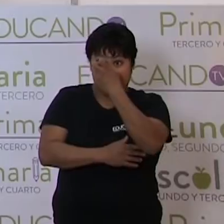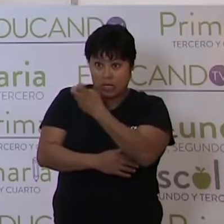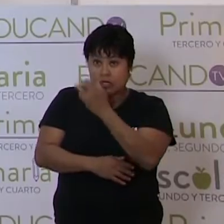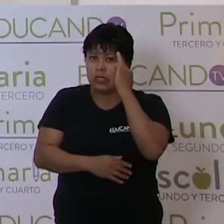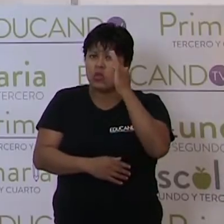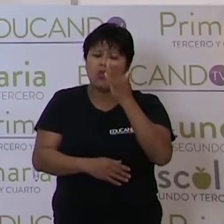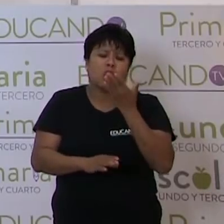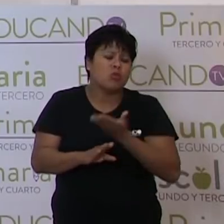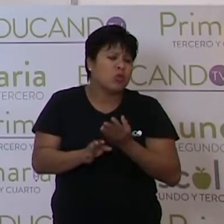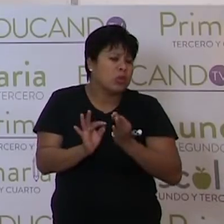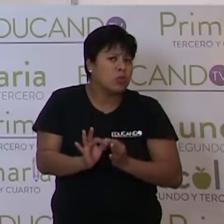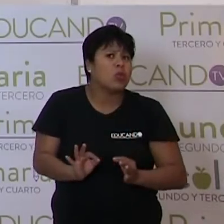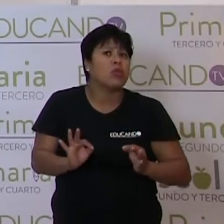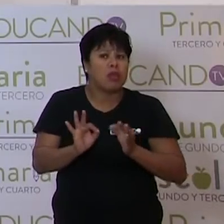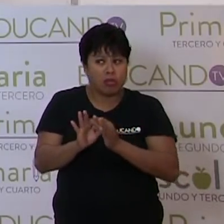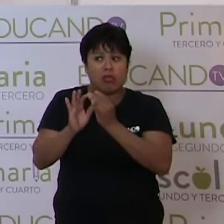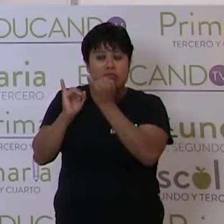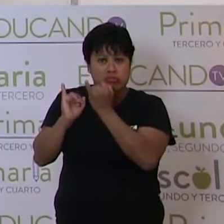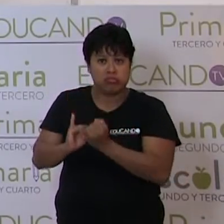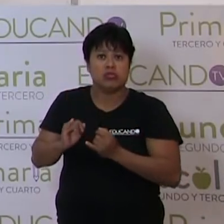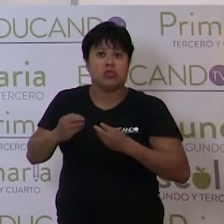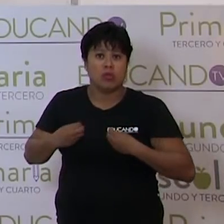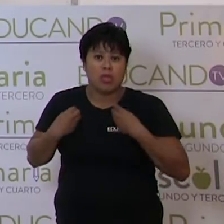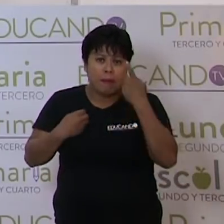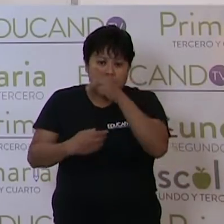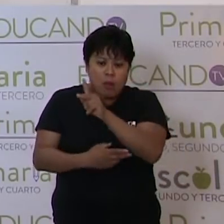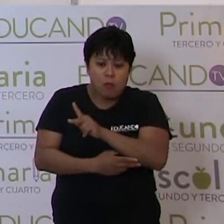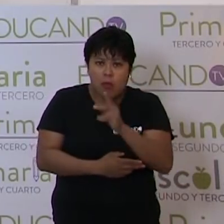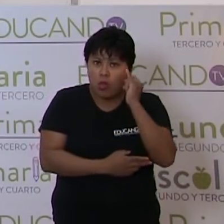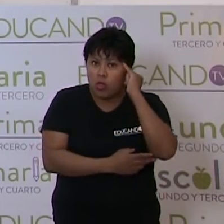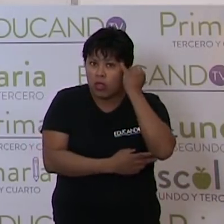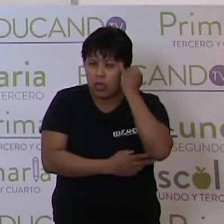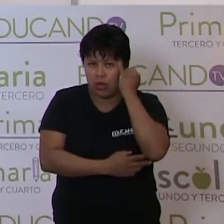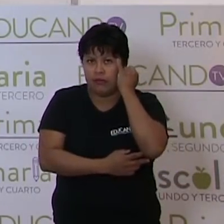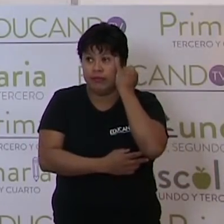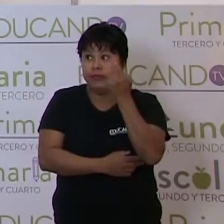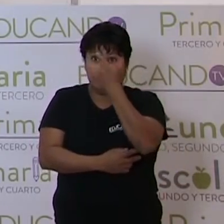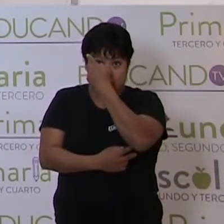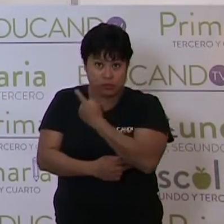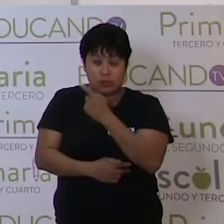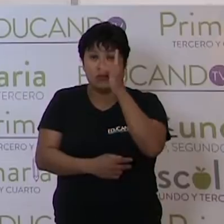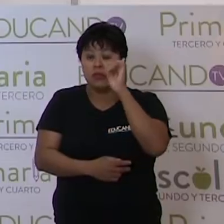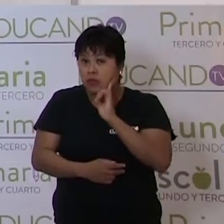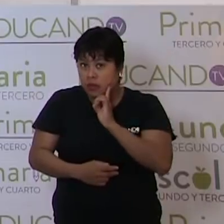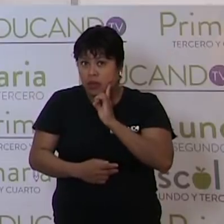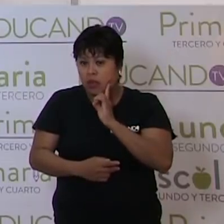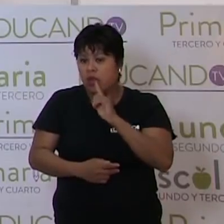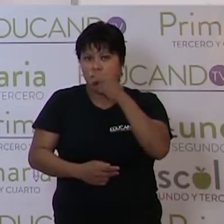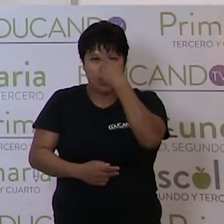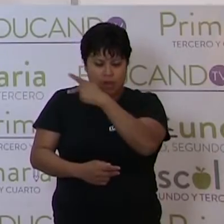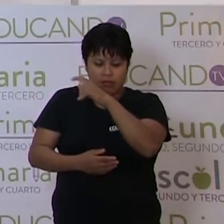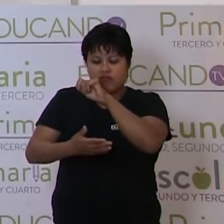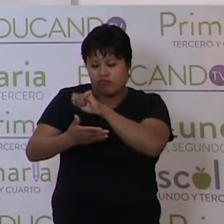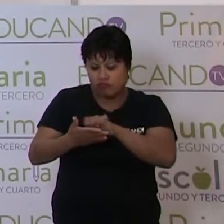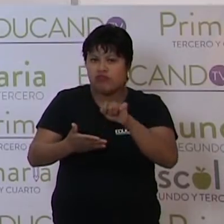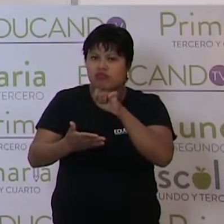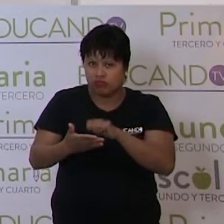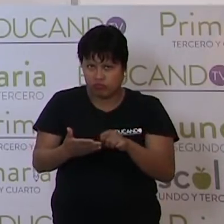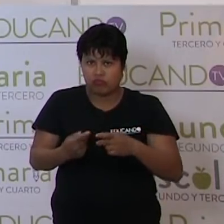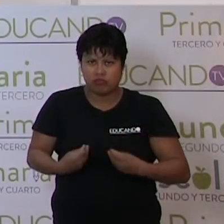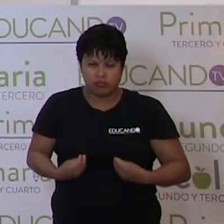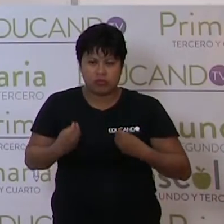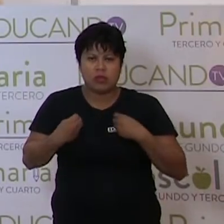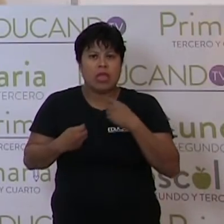importante, ha sido muy importante para los pueblos indígenas. Esta señora en su autobiografía nos